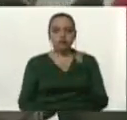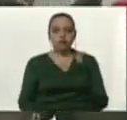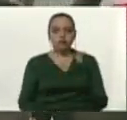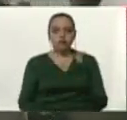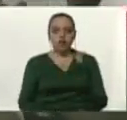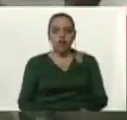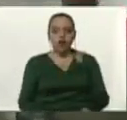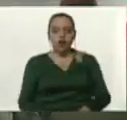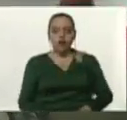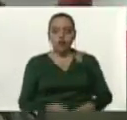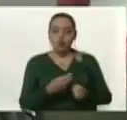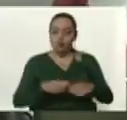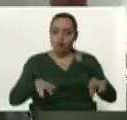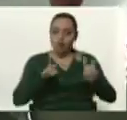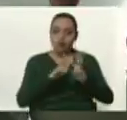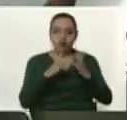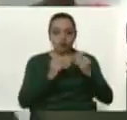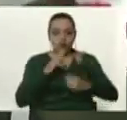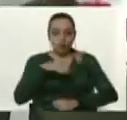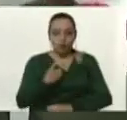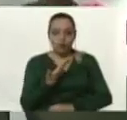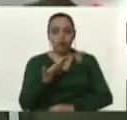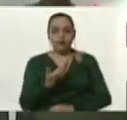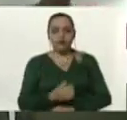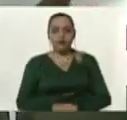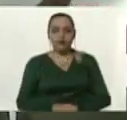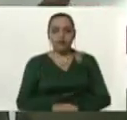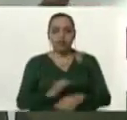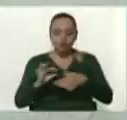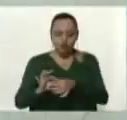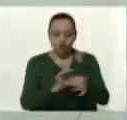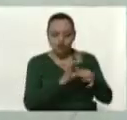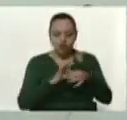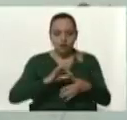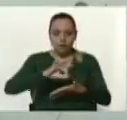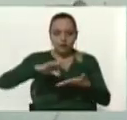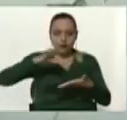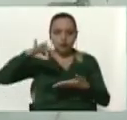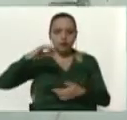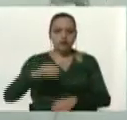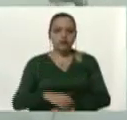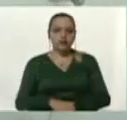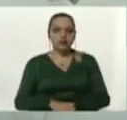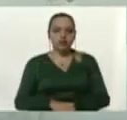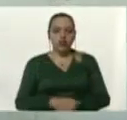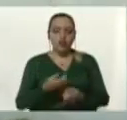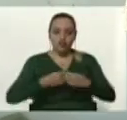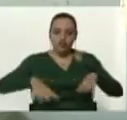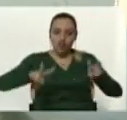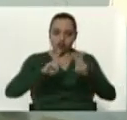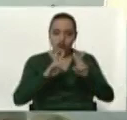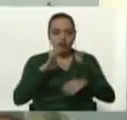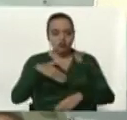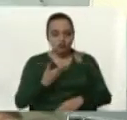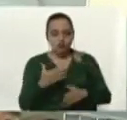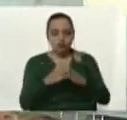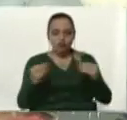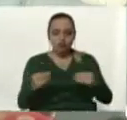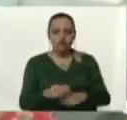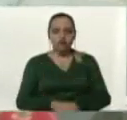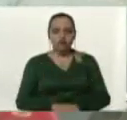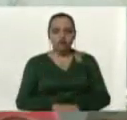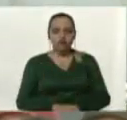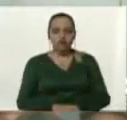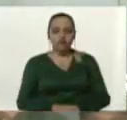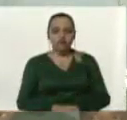la moral todo es posible. Con la unión espiritual, con los valores, todo es posible. Todo es